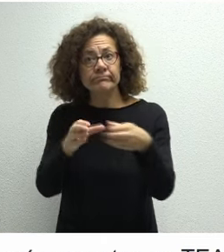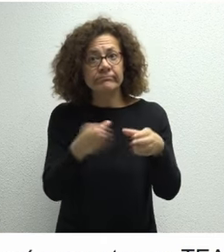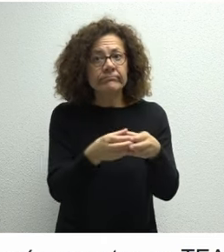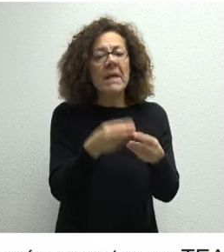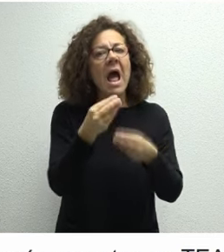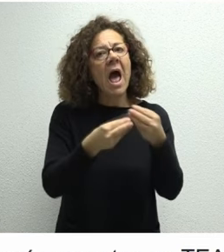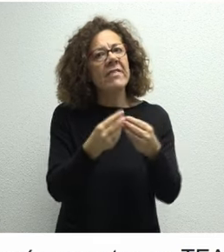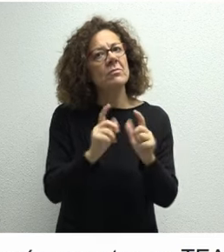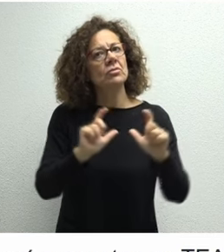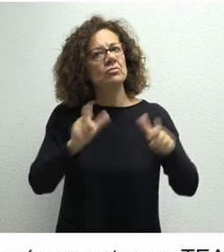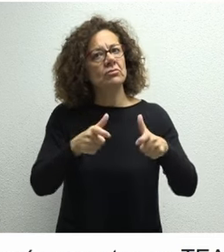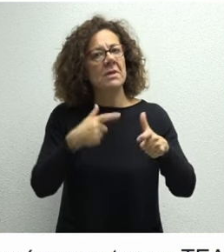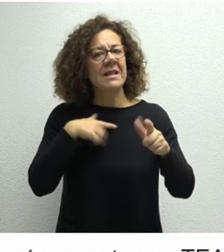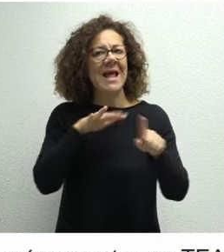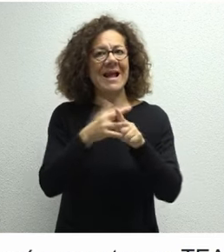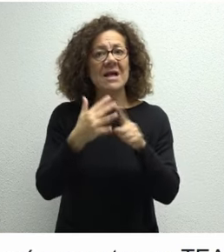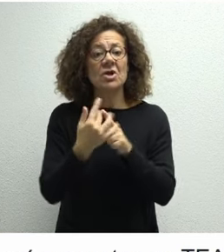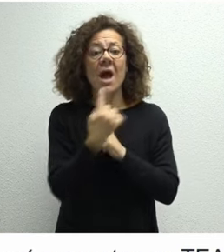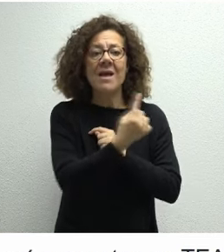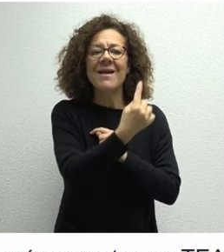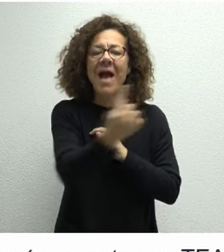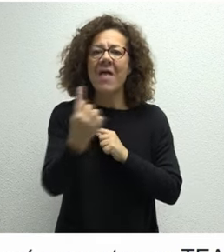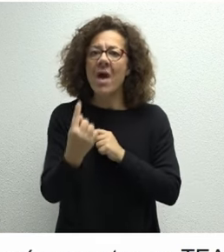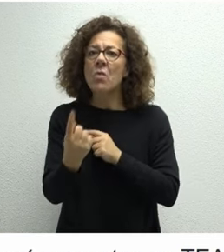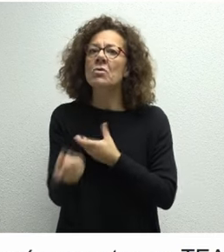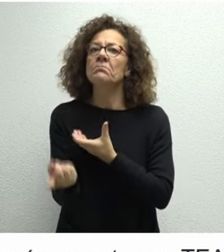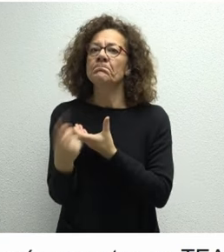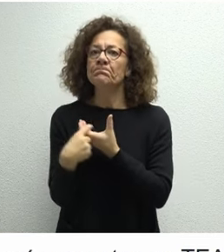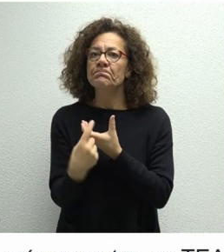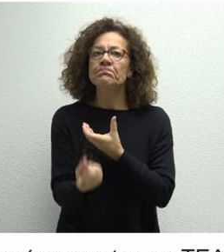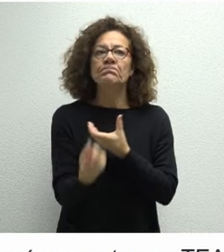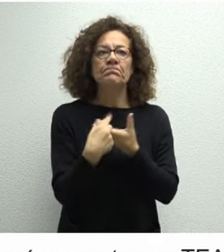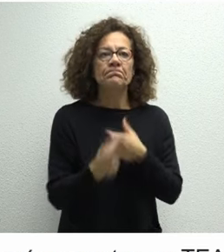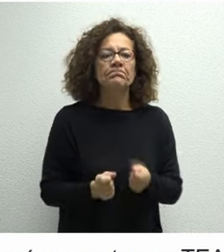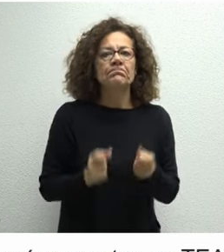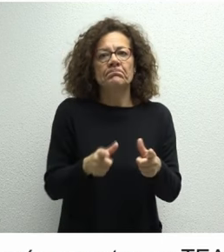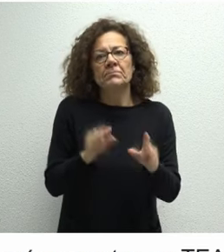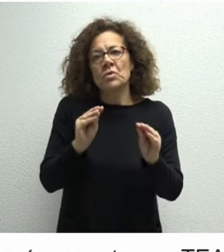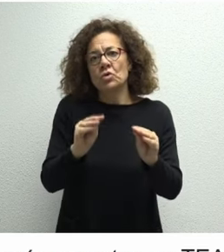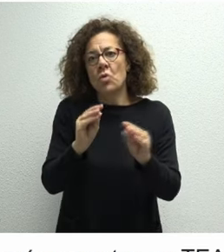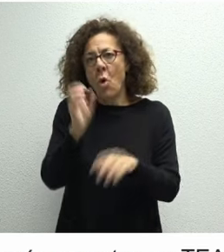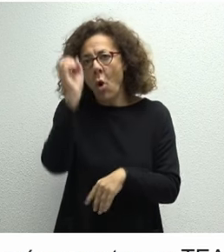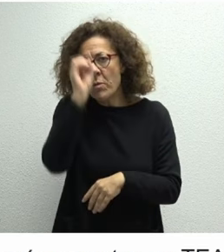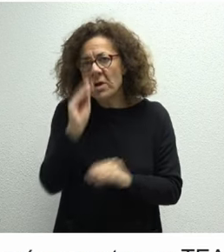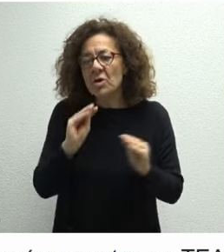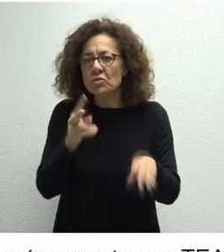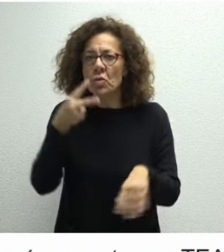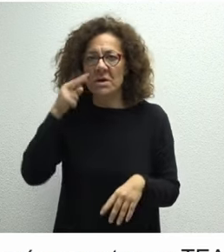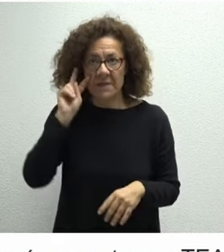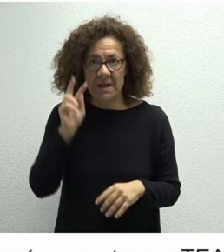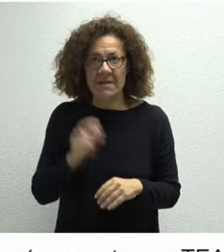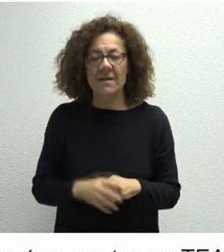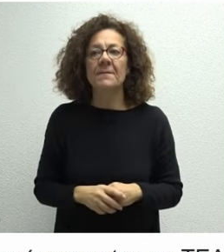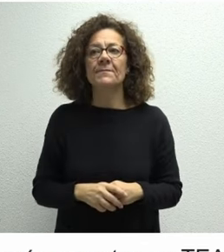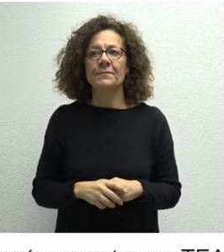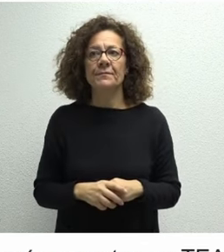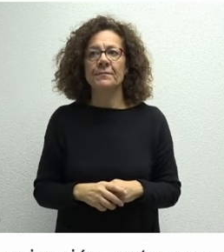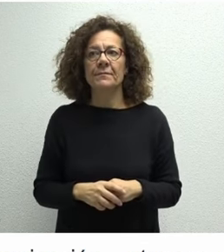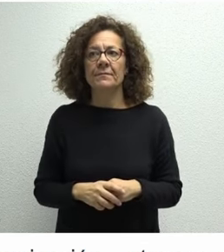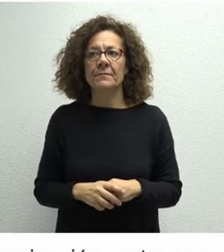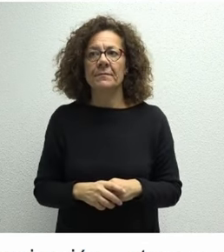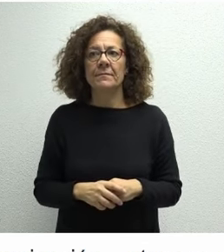cabo sesiones de de casos donde cada uno pues va aportando un poco su su visión no y su experiencia